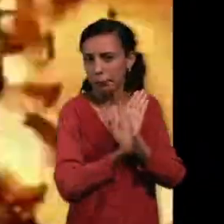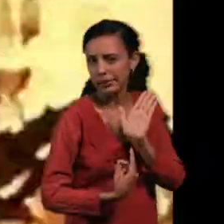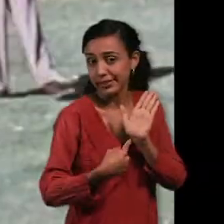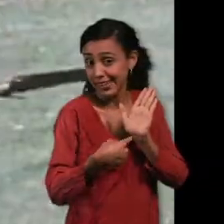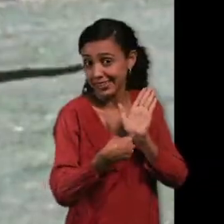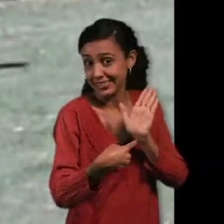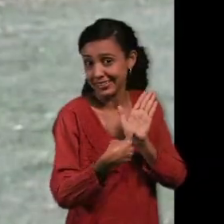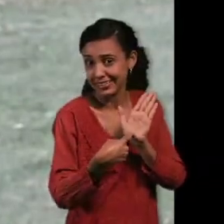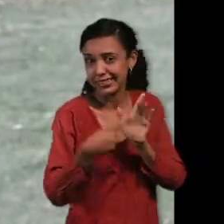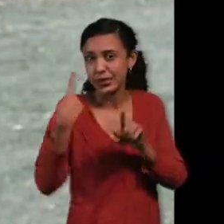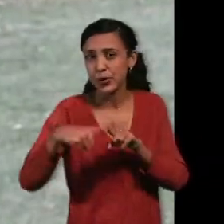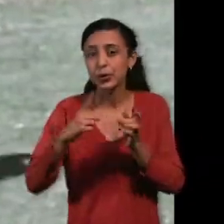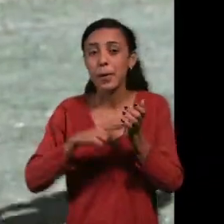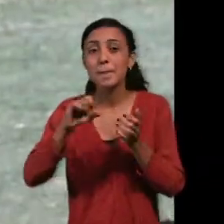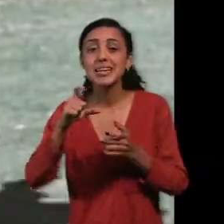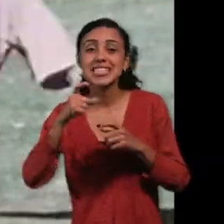la pixilación,